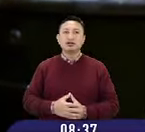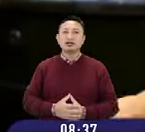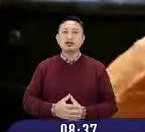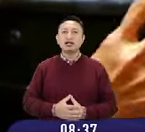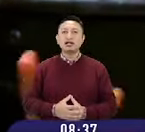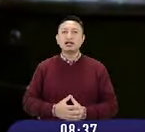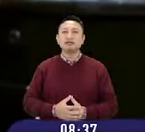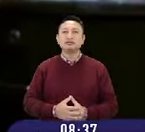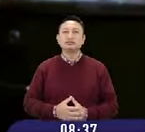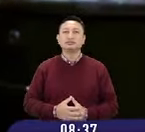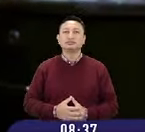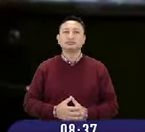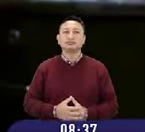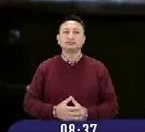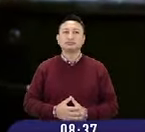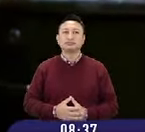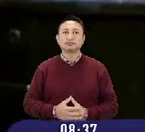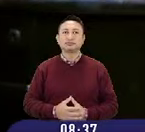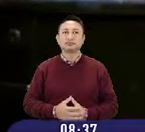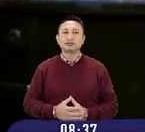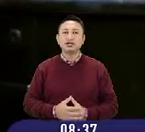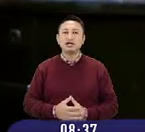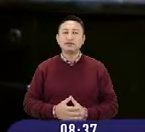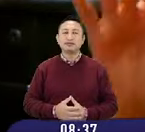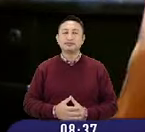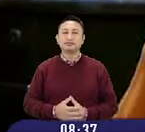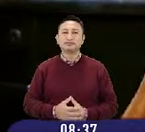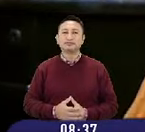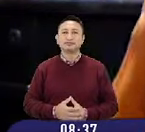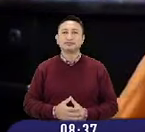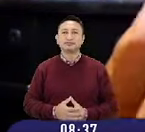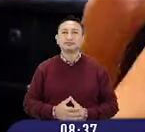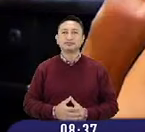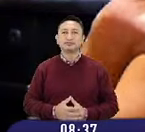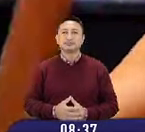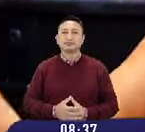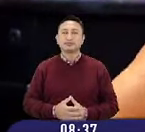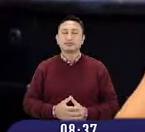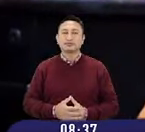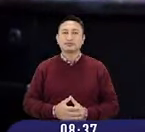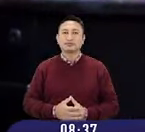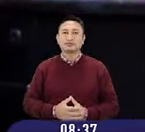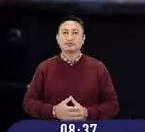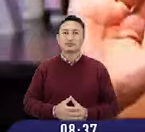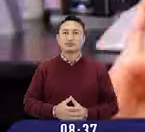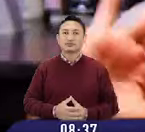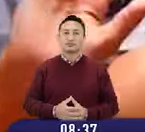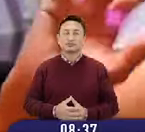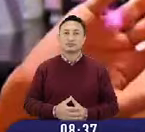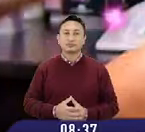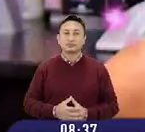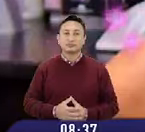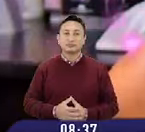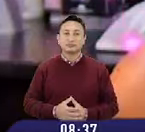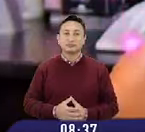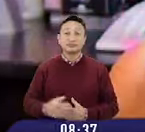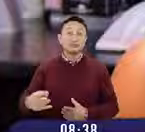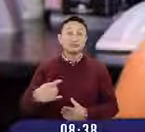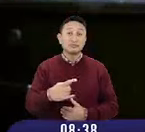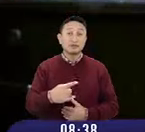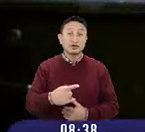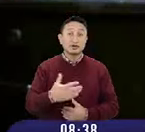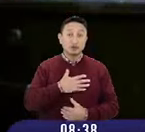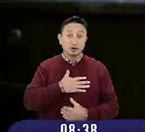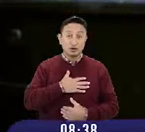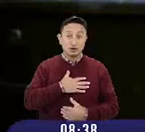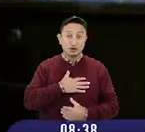disfrutar, quieres vivir. Te sientes como que tu vida va a crecer a través de ellos. Tu vida va a crecer a través de ellos.